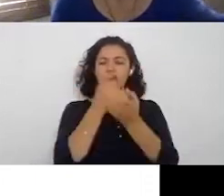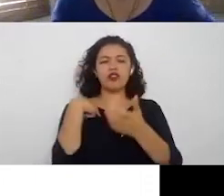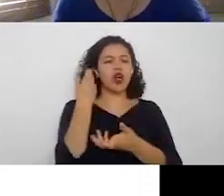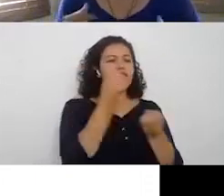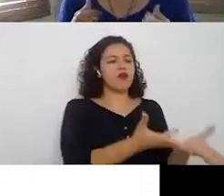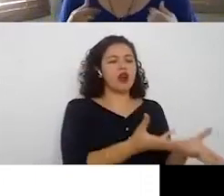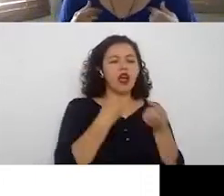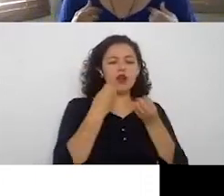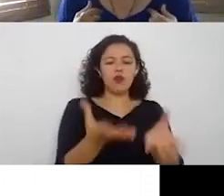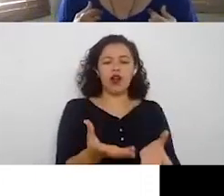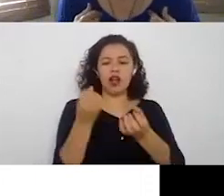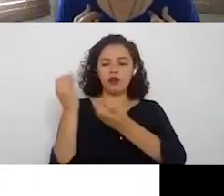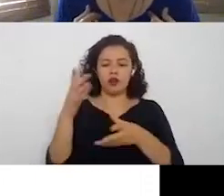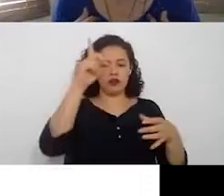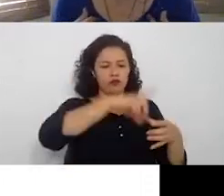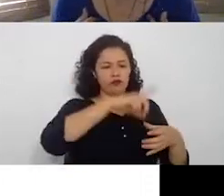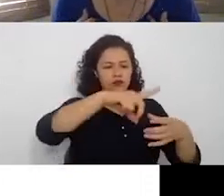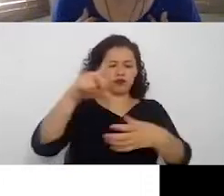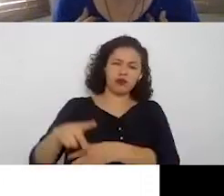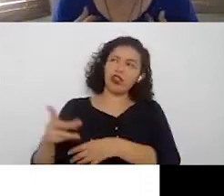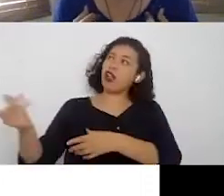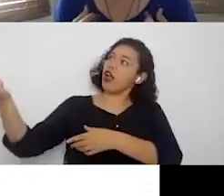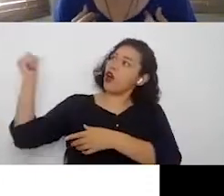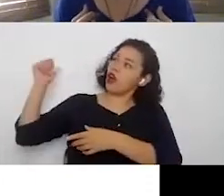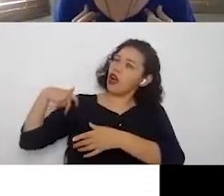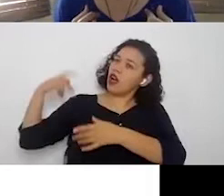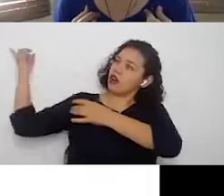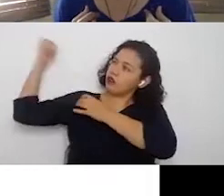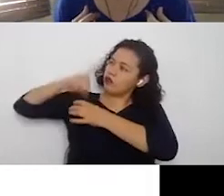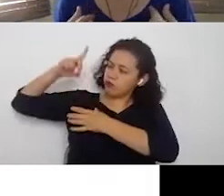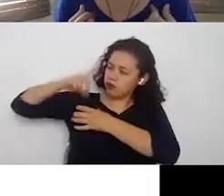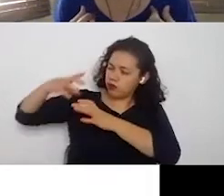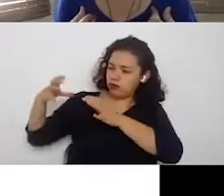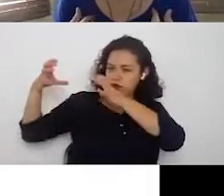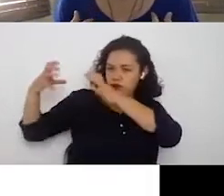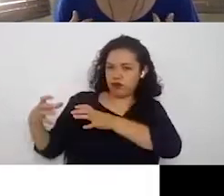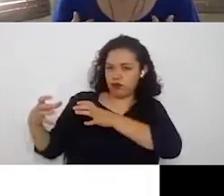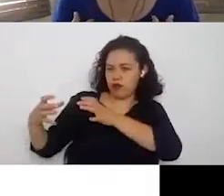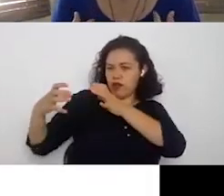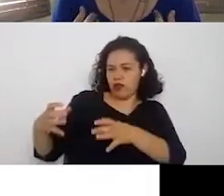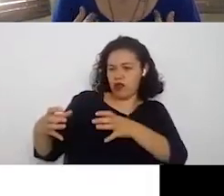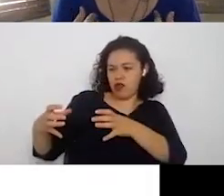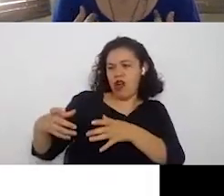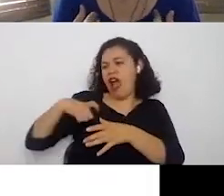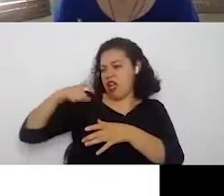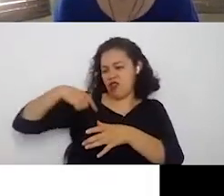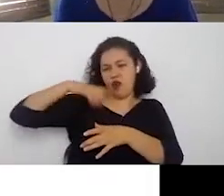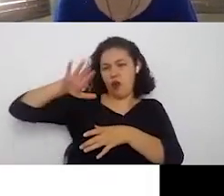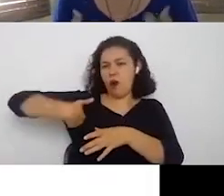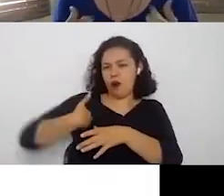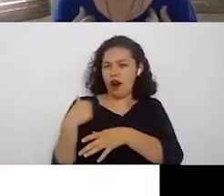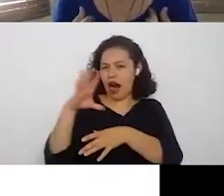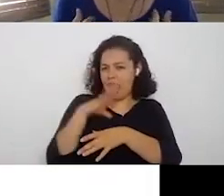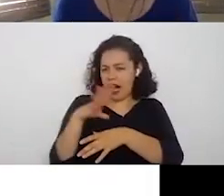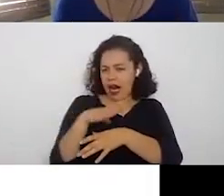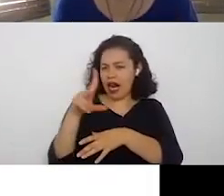otra, y lo que me donaron a mí que tengo en mi pasivo, ¿verdad? En mi capital, en